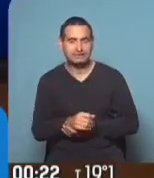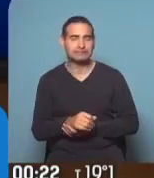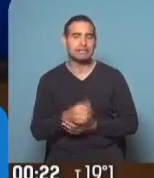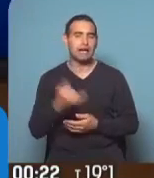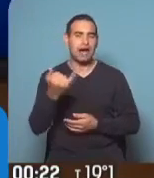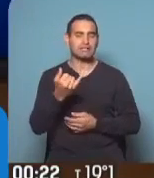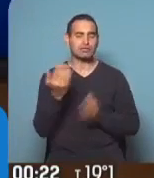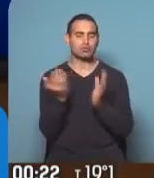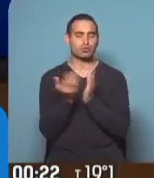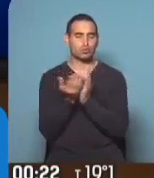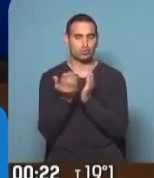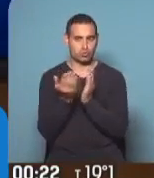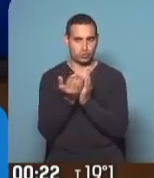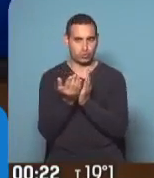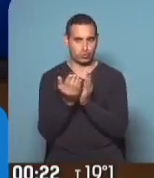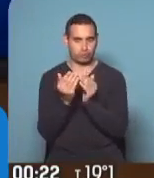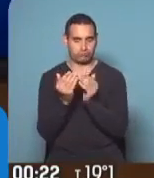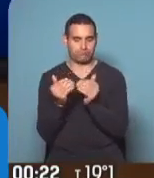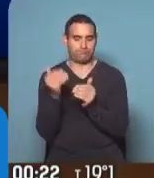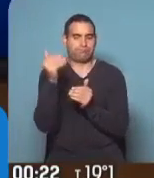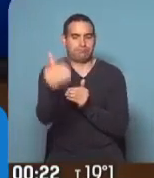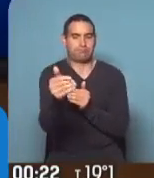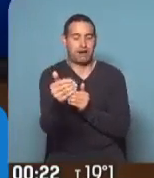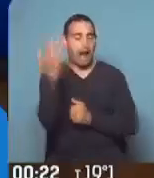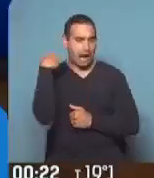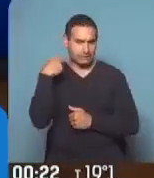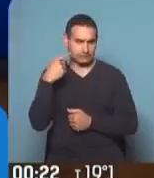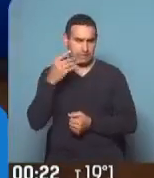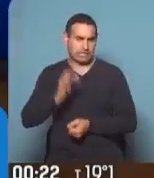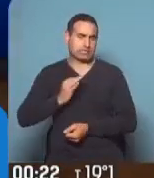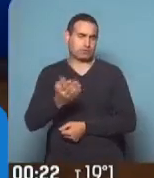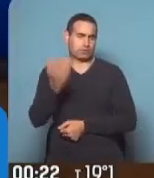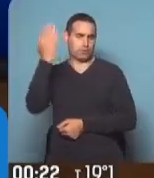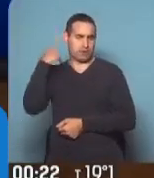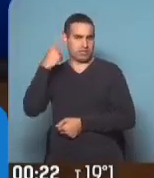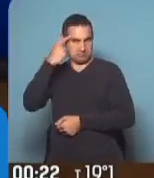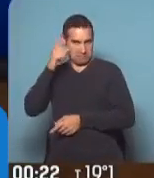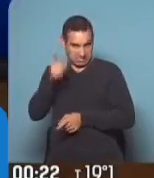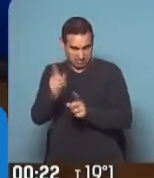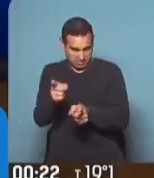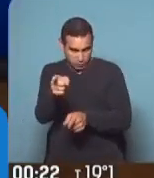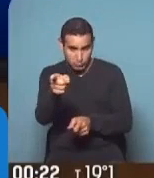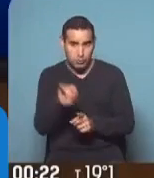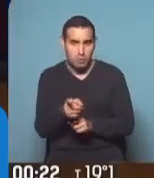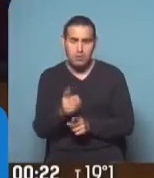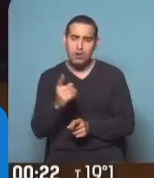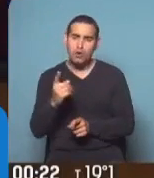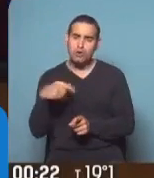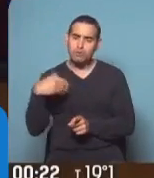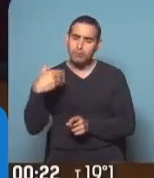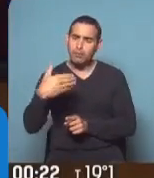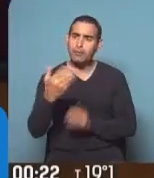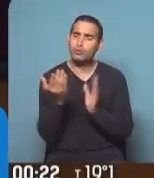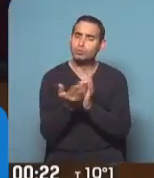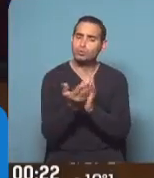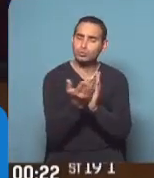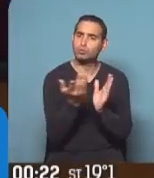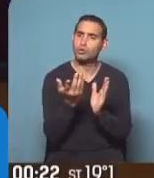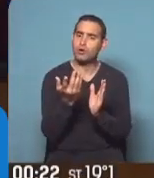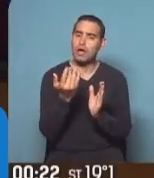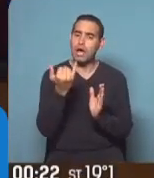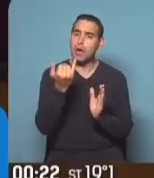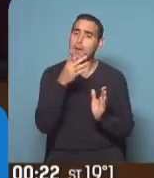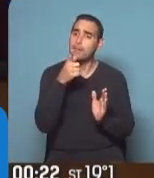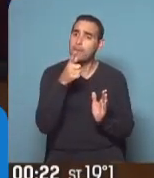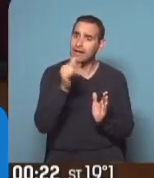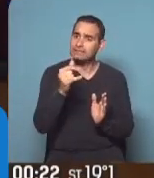estudios posteriores a esa era una creencia antigua en realidad, hay estudios posteriores que nos cuentan, que nos marcan que hay antecedentes